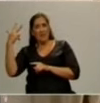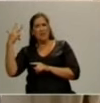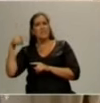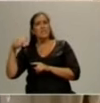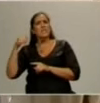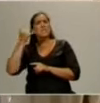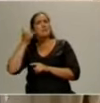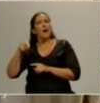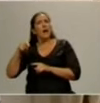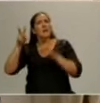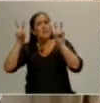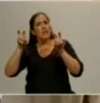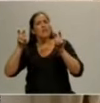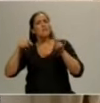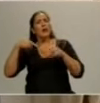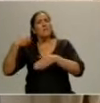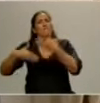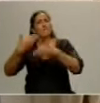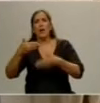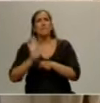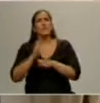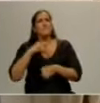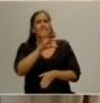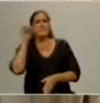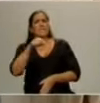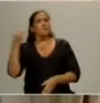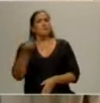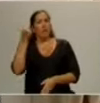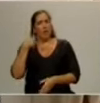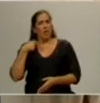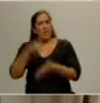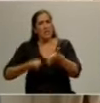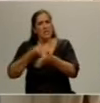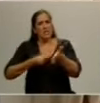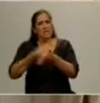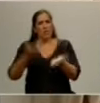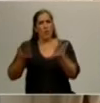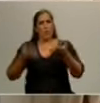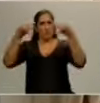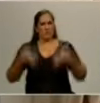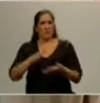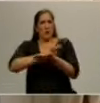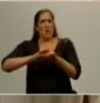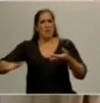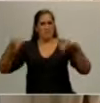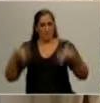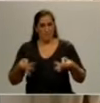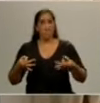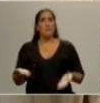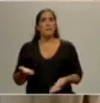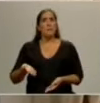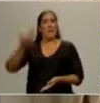en uno de los pilares fundamentales de nuestro gobierno. Y precisamente en esa